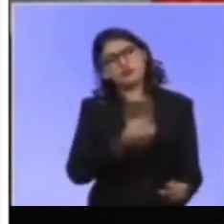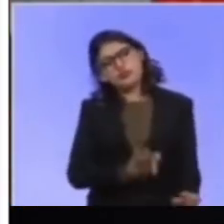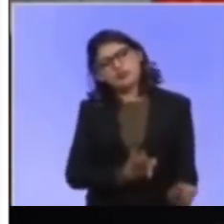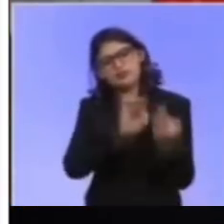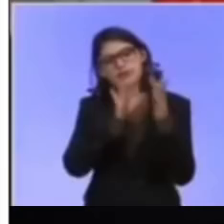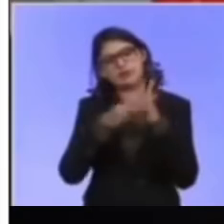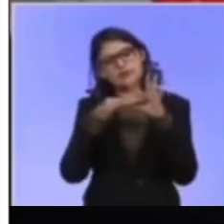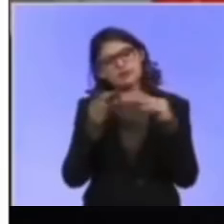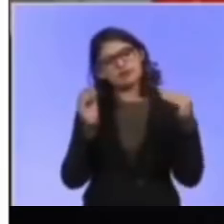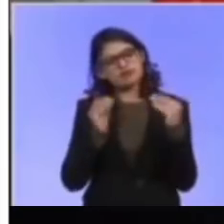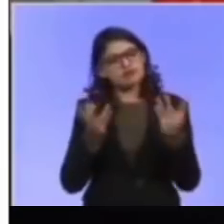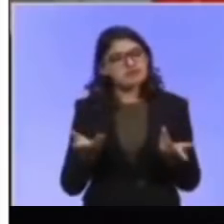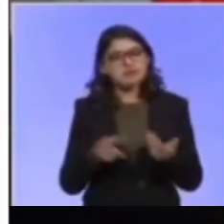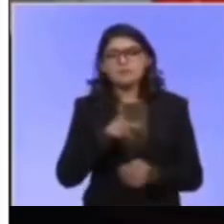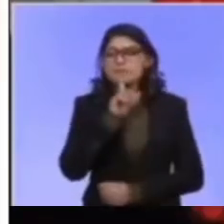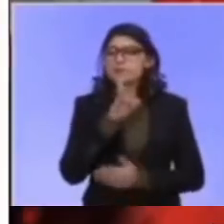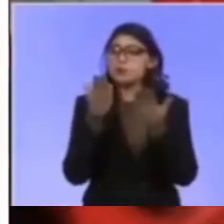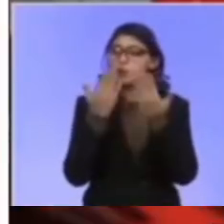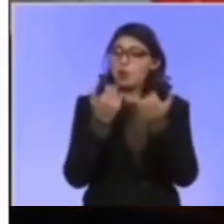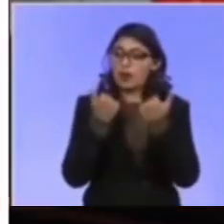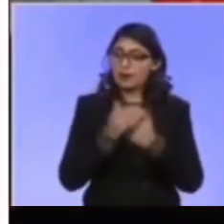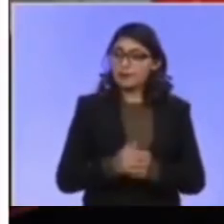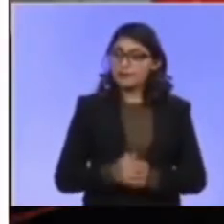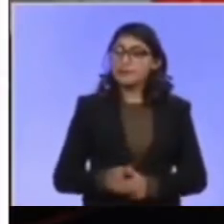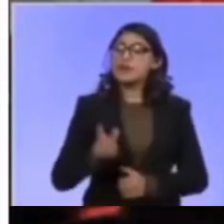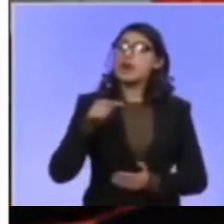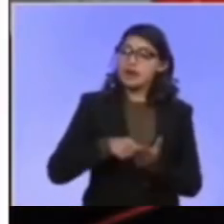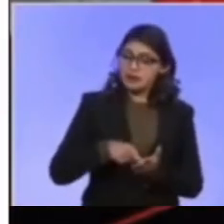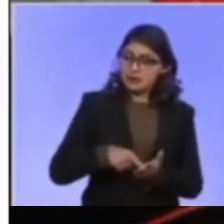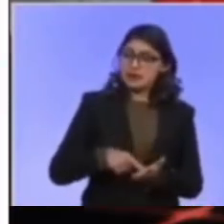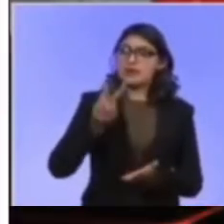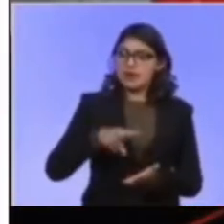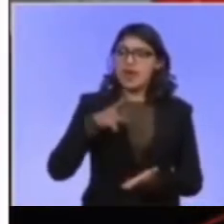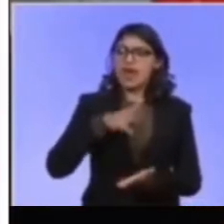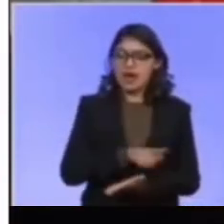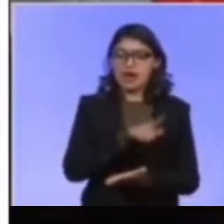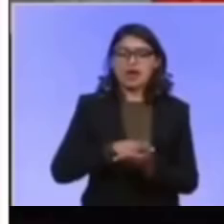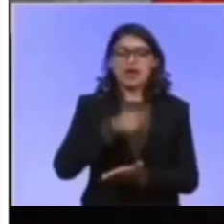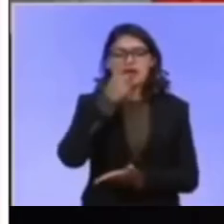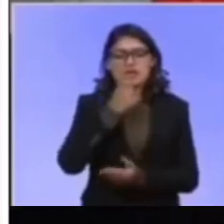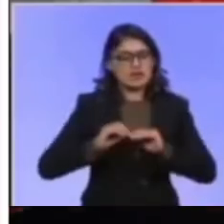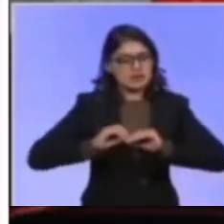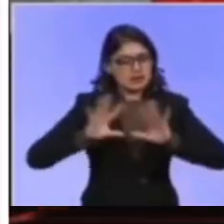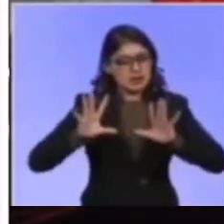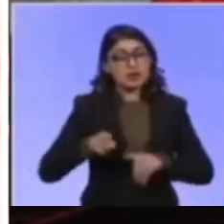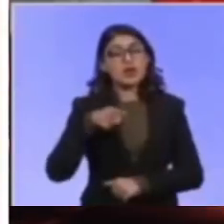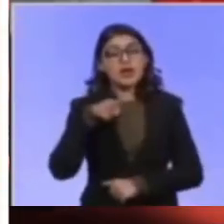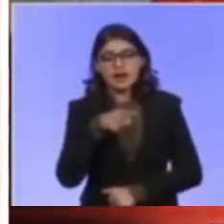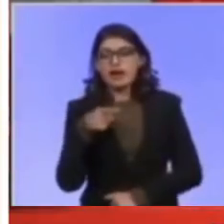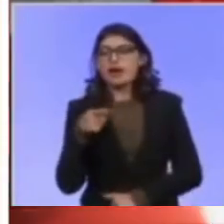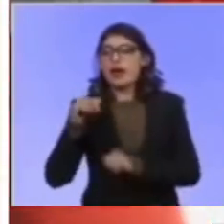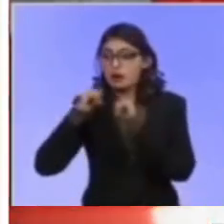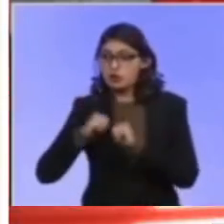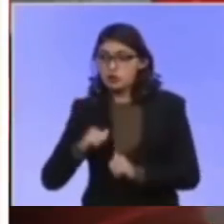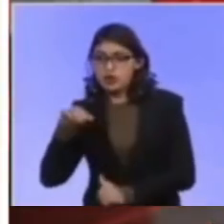subrayar esto porque aún cuando existe una disposición expresa de que exige que exige que se le requiera y se les